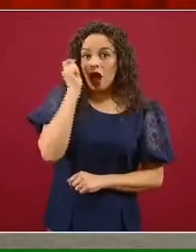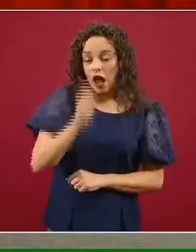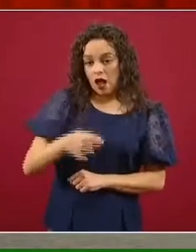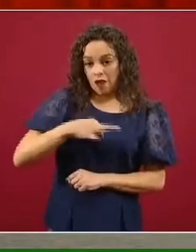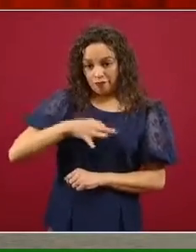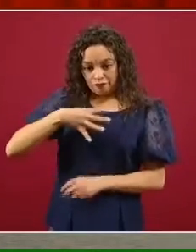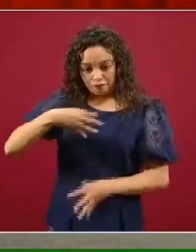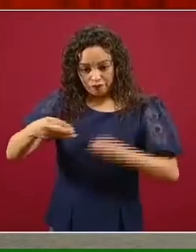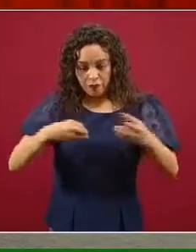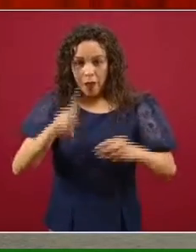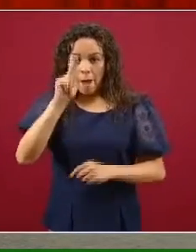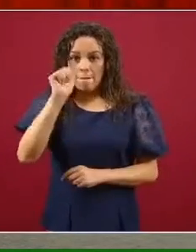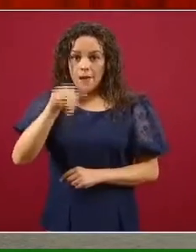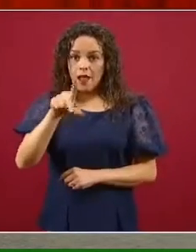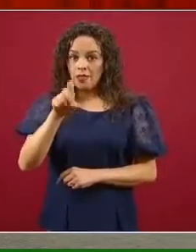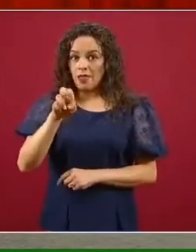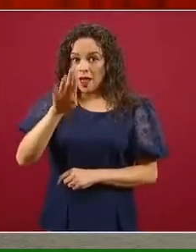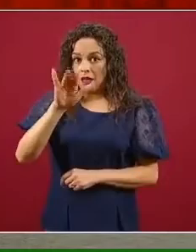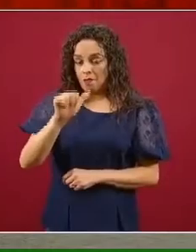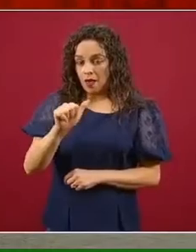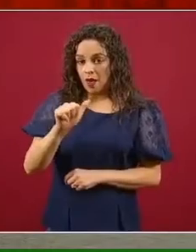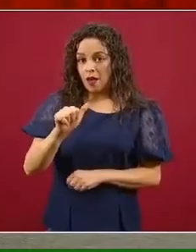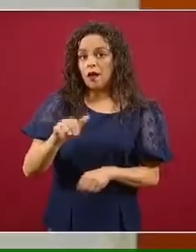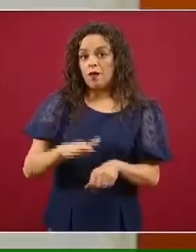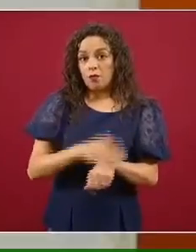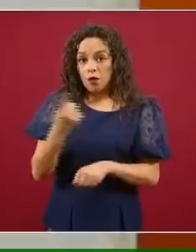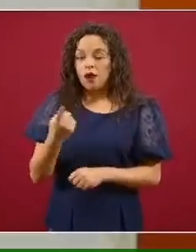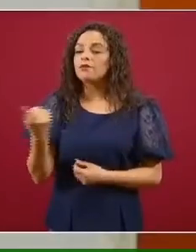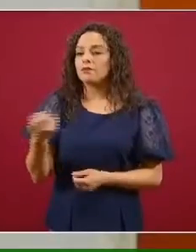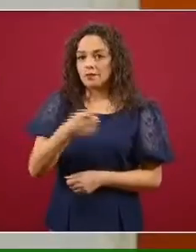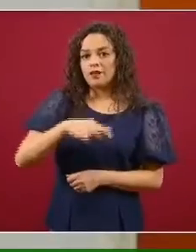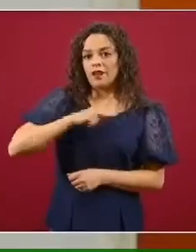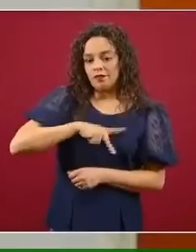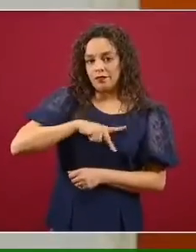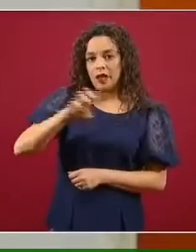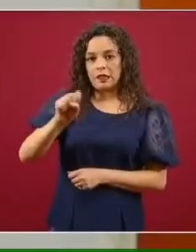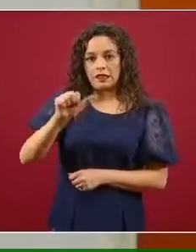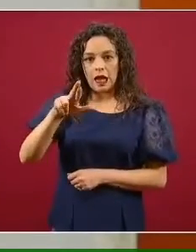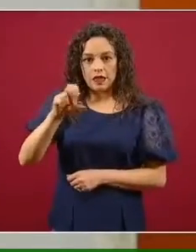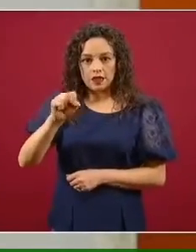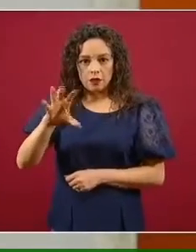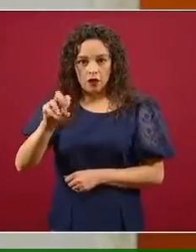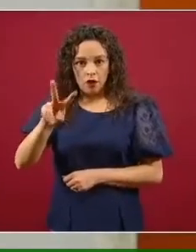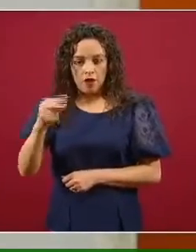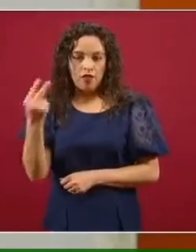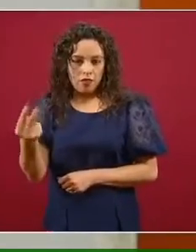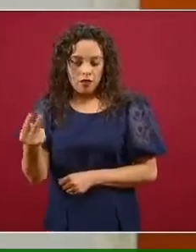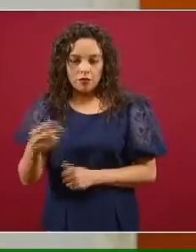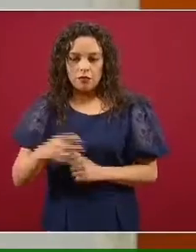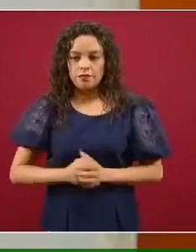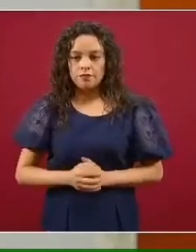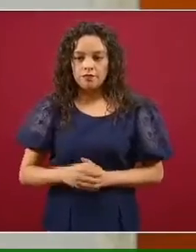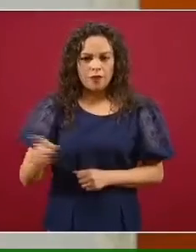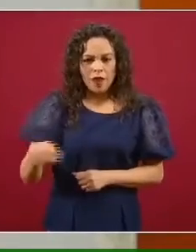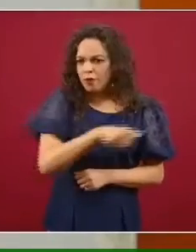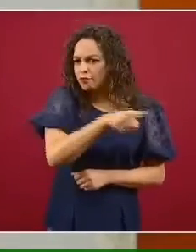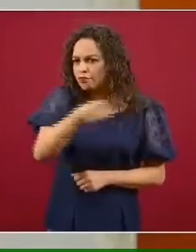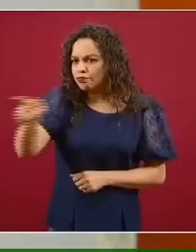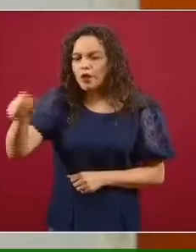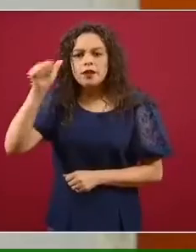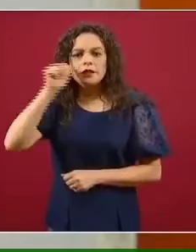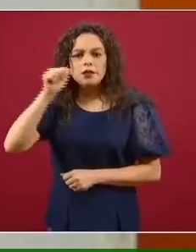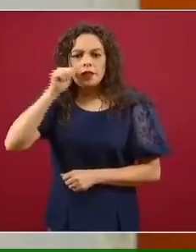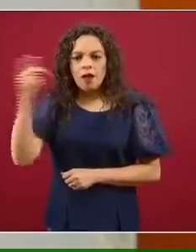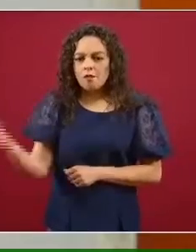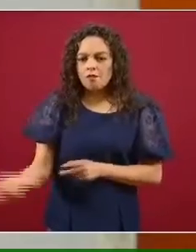por SARS-CoV-2, algunos medicamentos que tienden a utilizarse con frecuencia y ustedes mismos los han